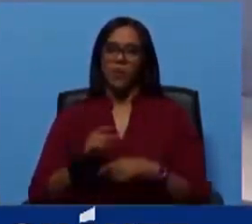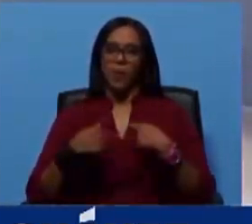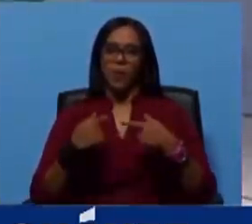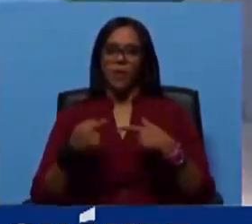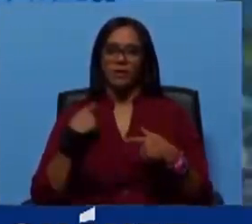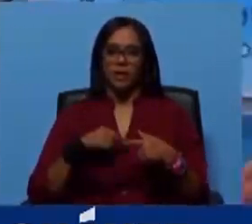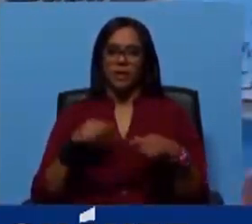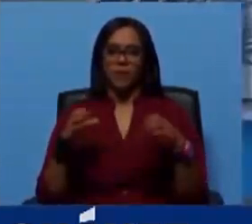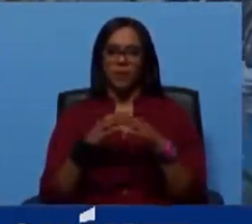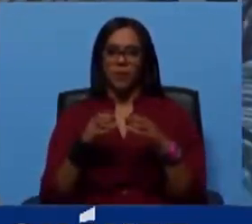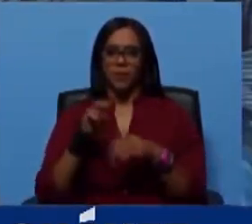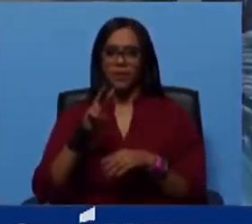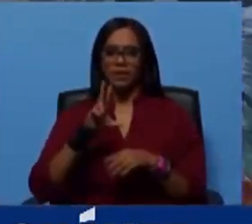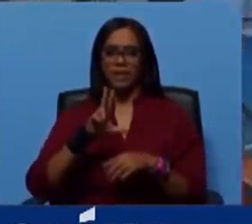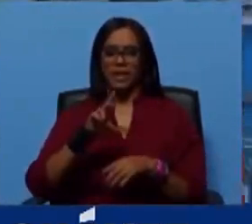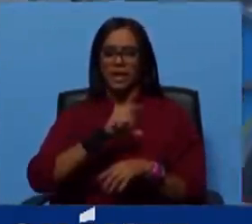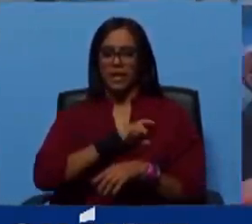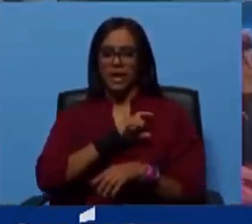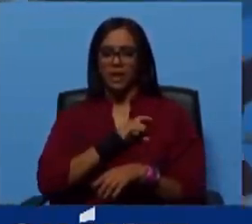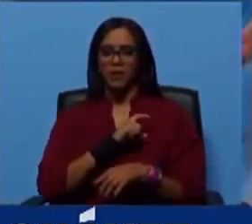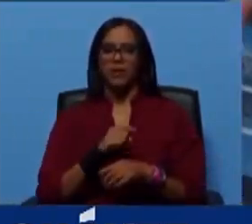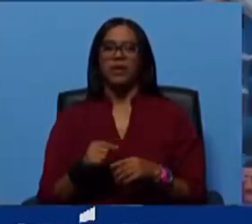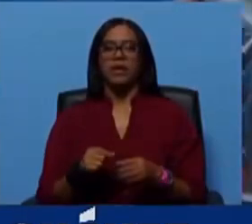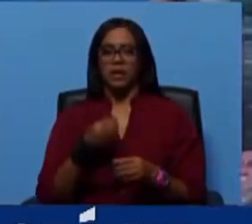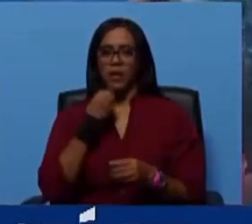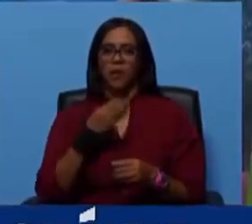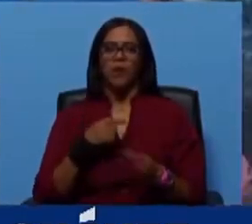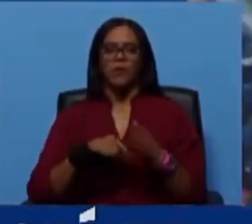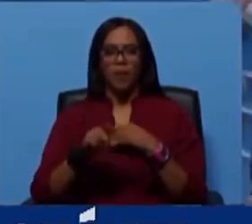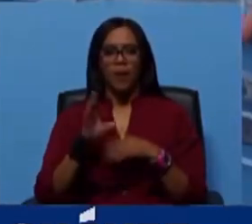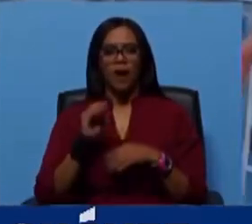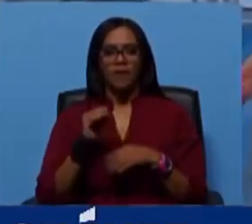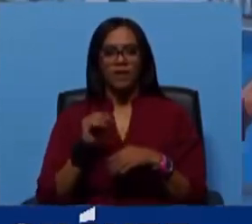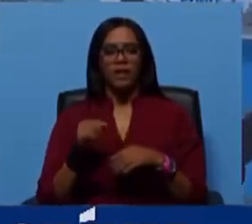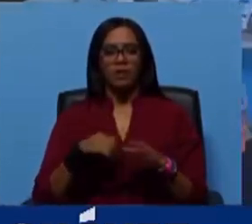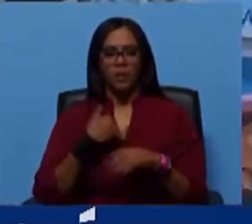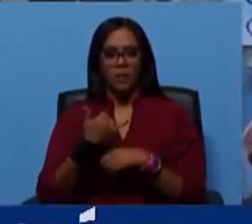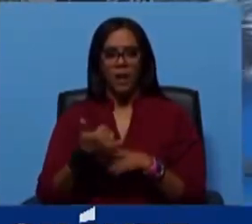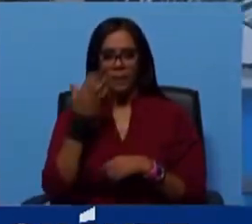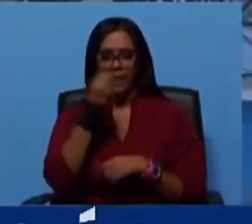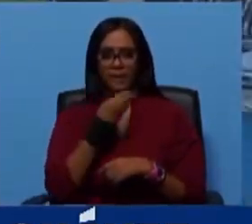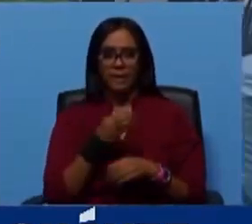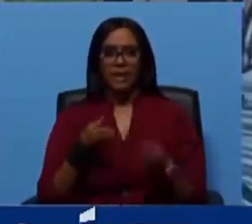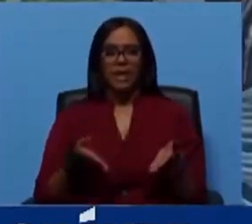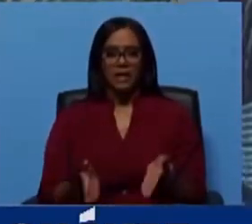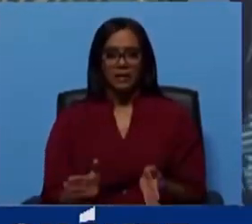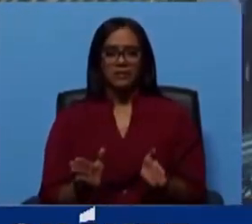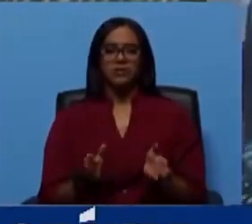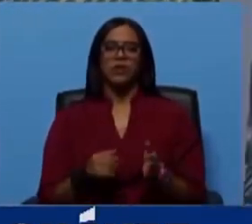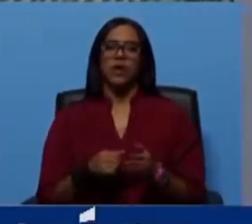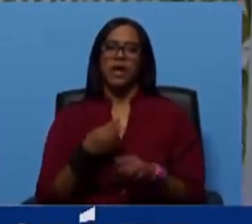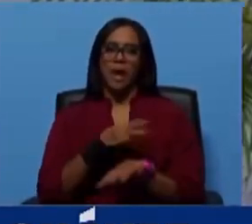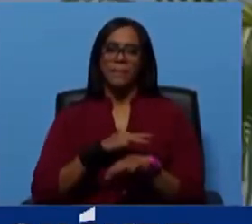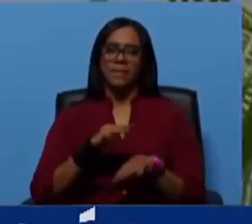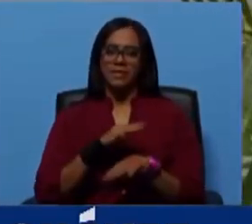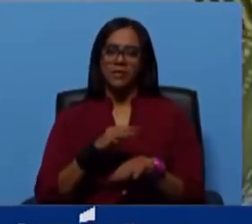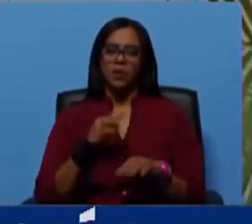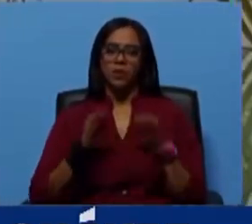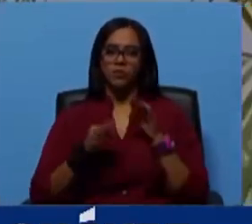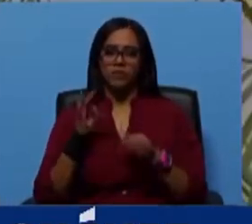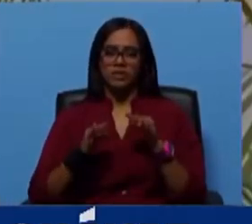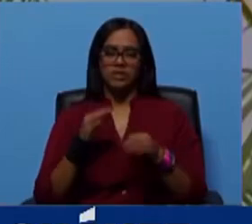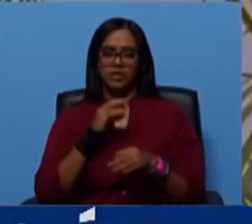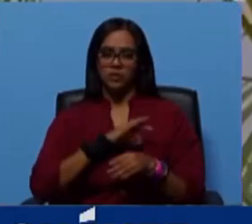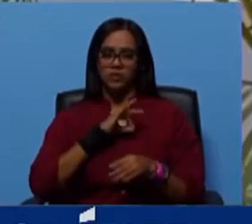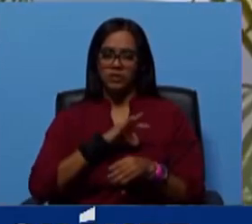del 23 de enero, esta parroquia combativa y que bueno, y que vamos a hablar ahorita de un plan maravilloso que nació en el marco de la gran misión Igualdad y Justicia Social Hugo Chávez, que es el